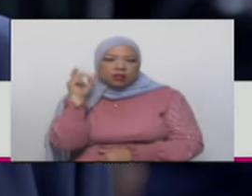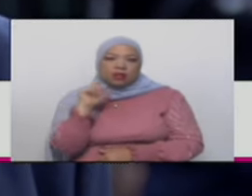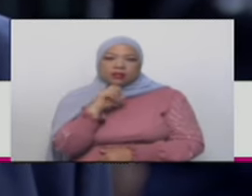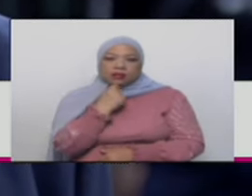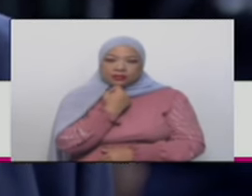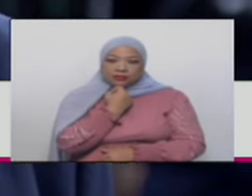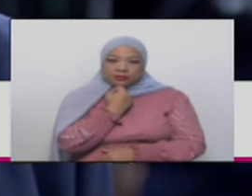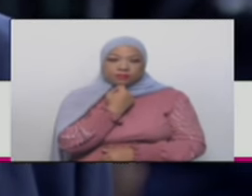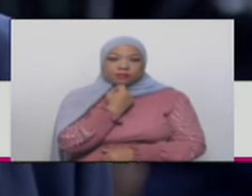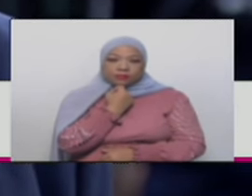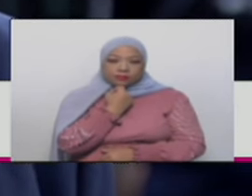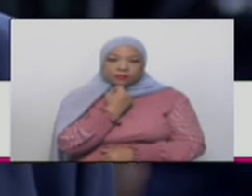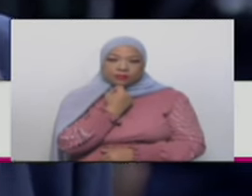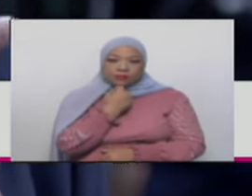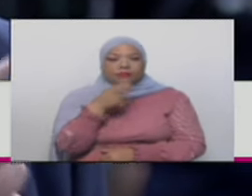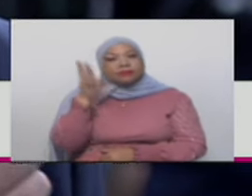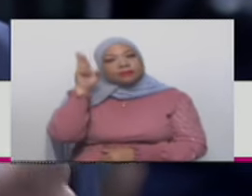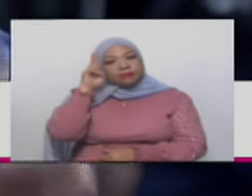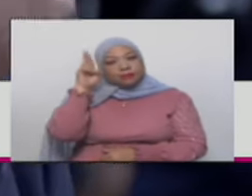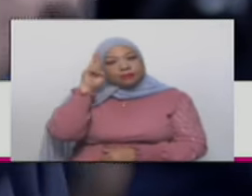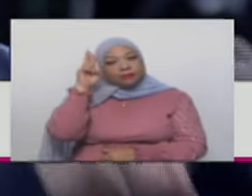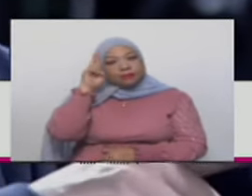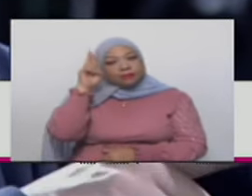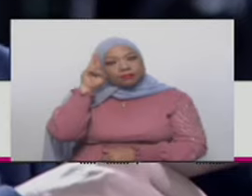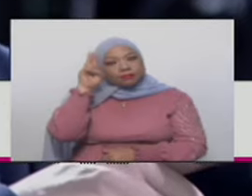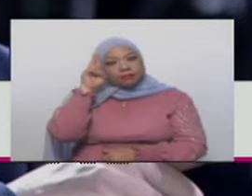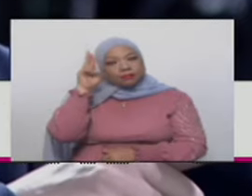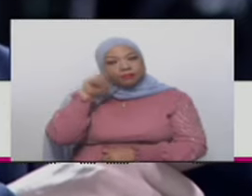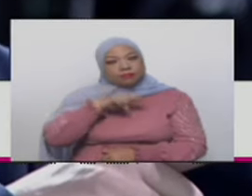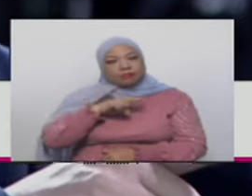no? Teníamos razón.